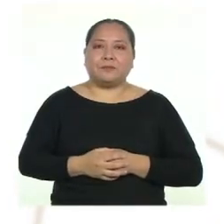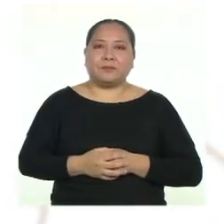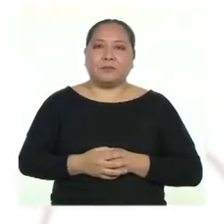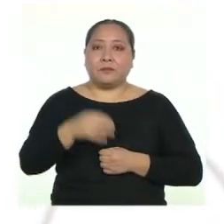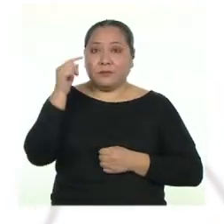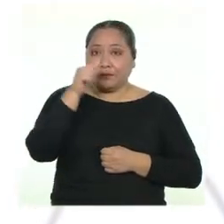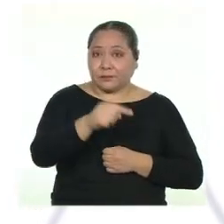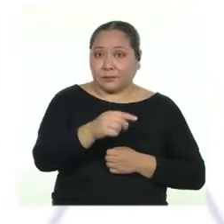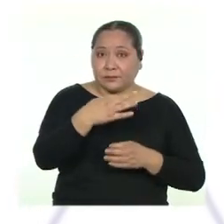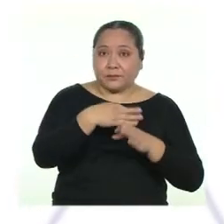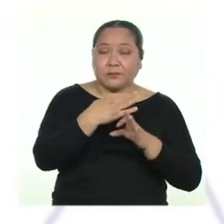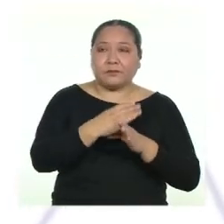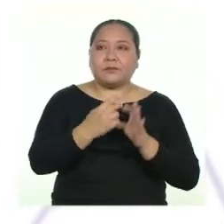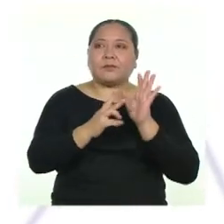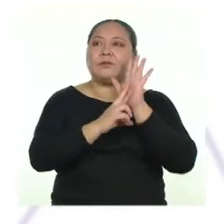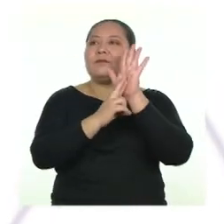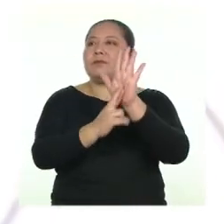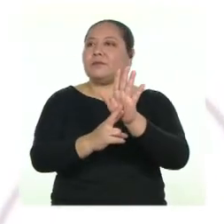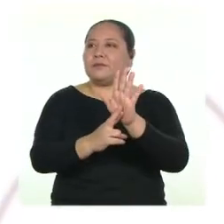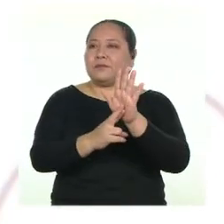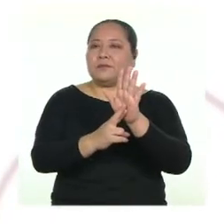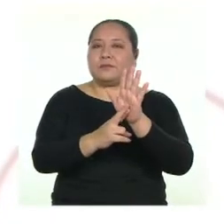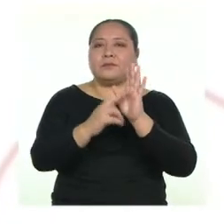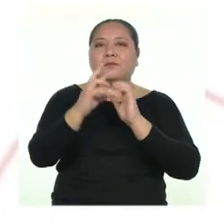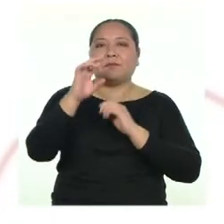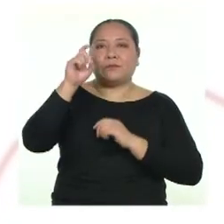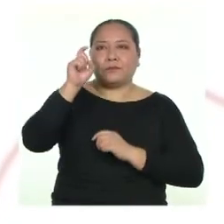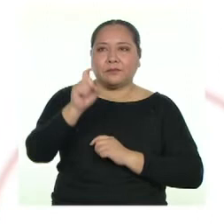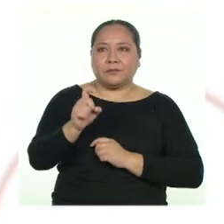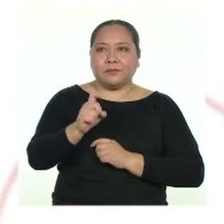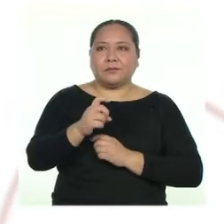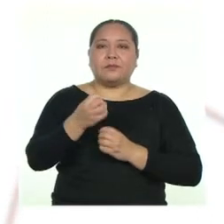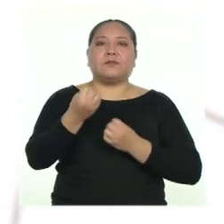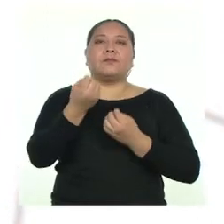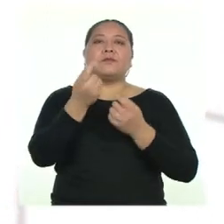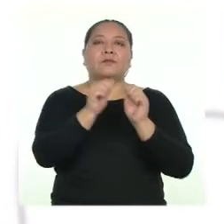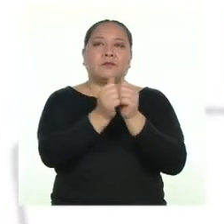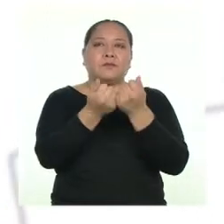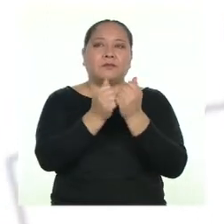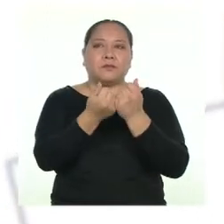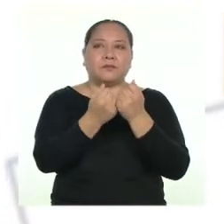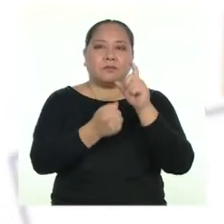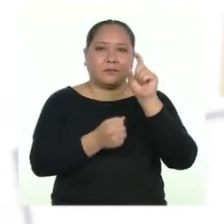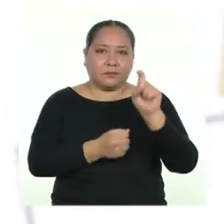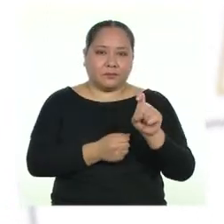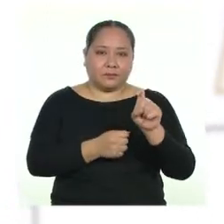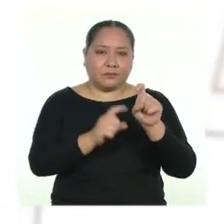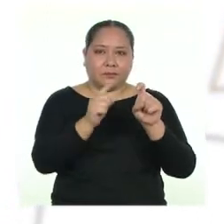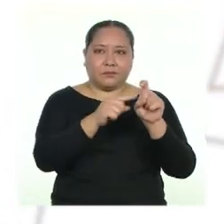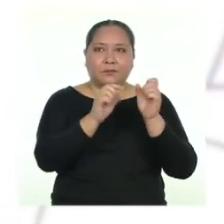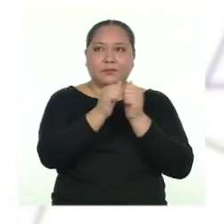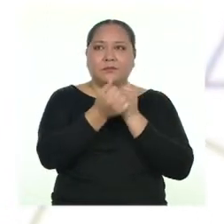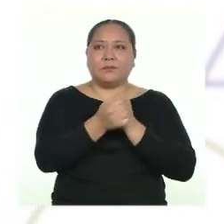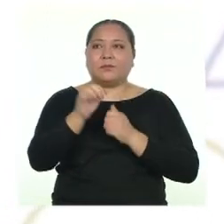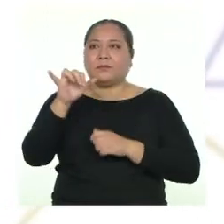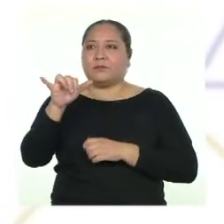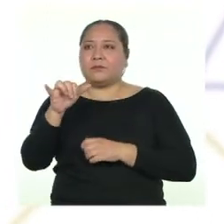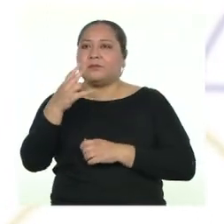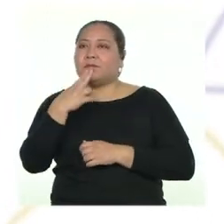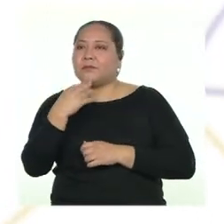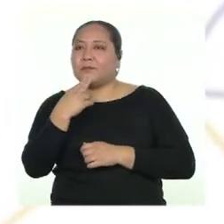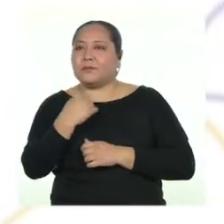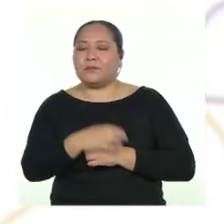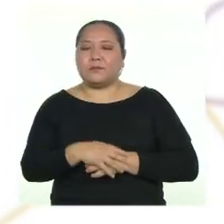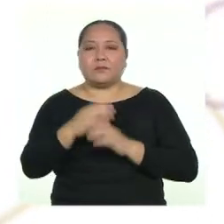Para este caso, voy a representar con X la cantidad de panes y con Y las cucharaditas de azúcar. Y si lo expresamos en